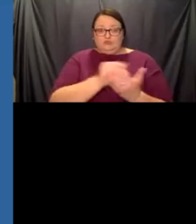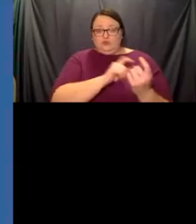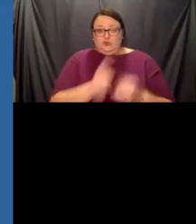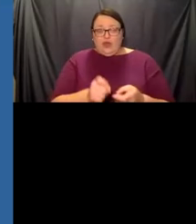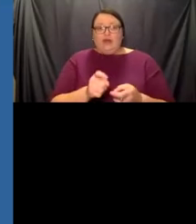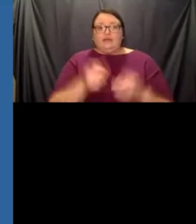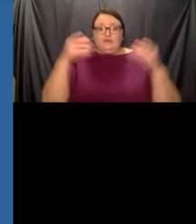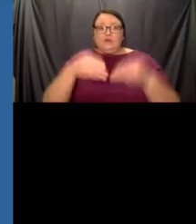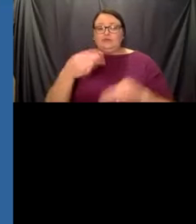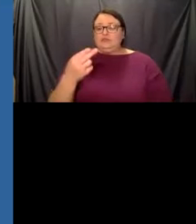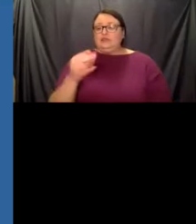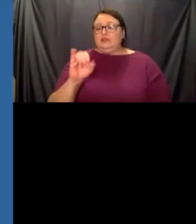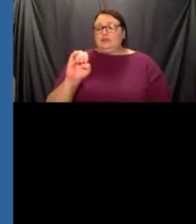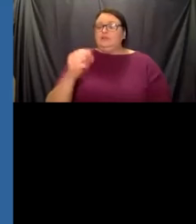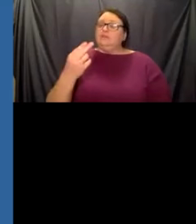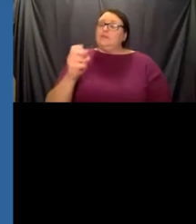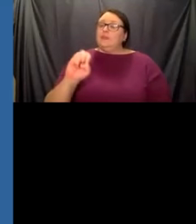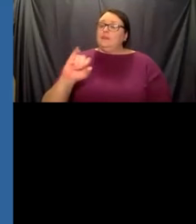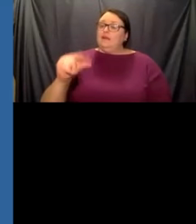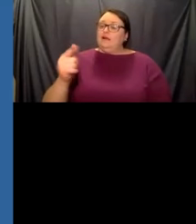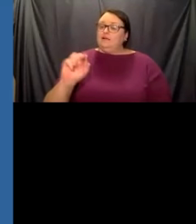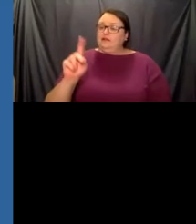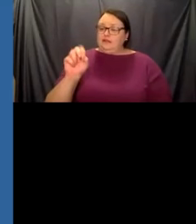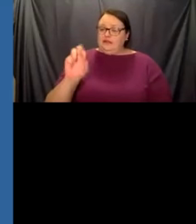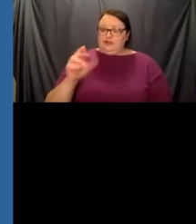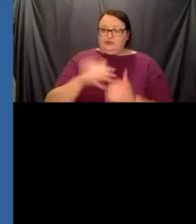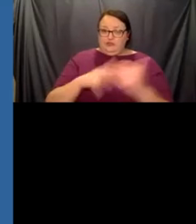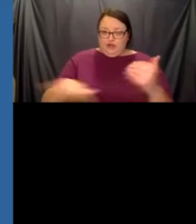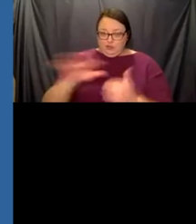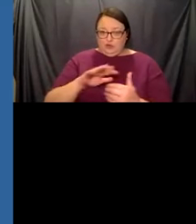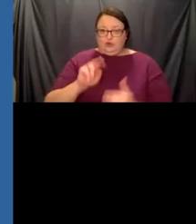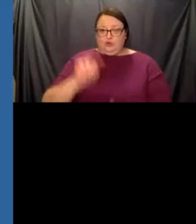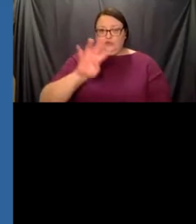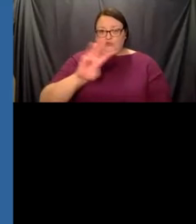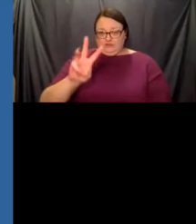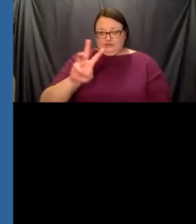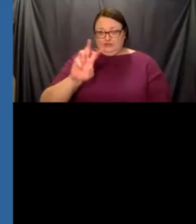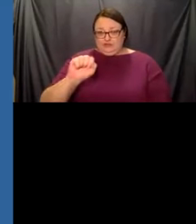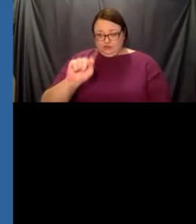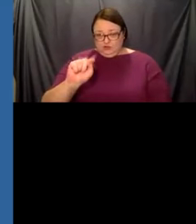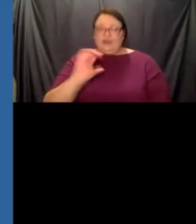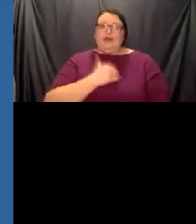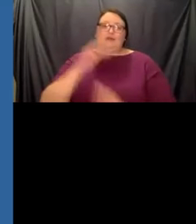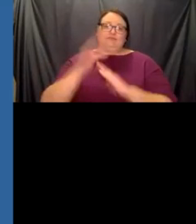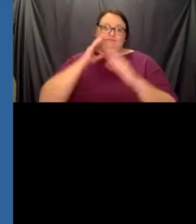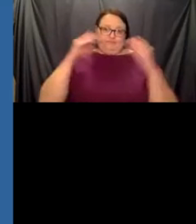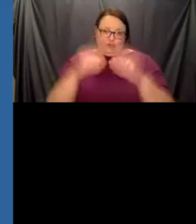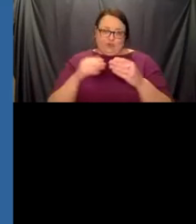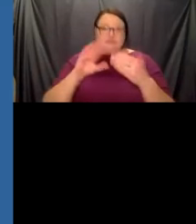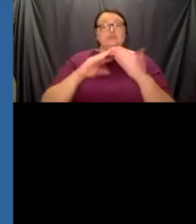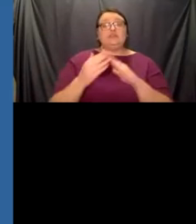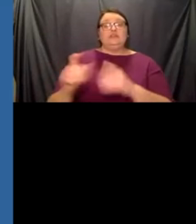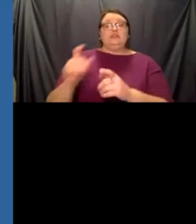NRSA, y el NRSA del sur. Is our primary focus. The city has received a planning